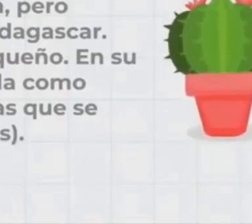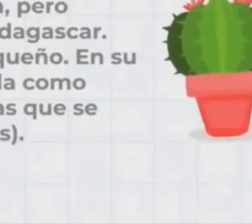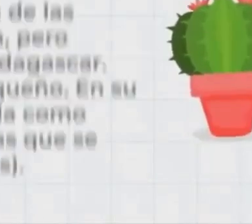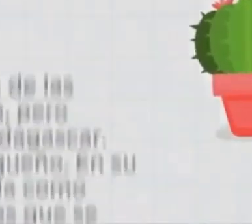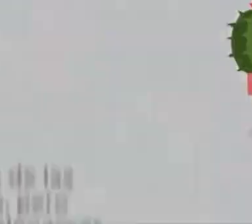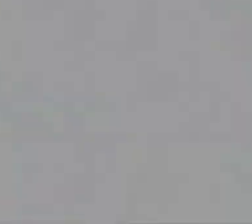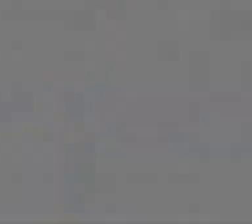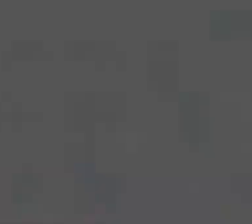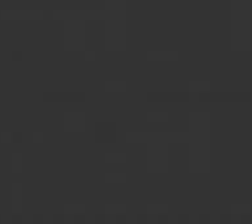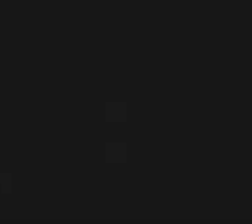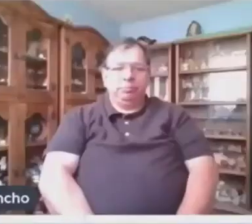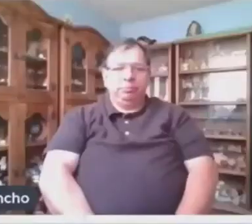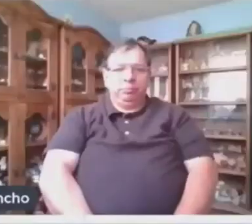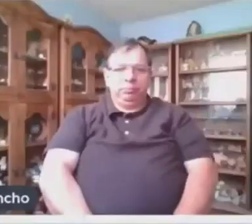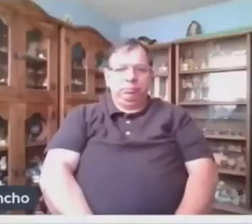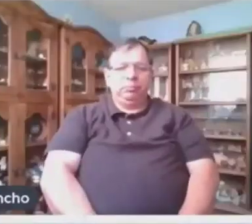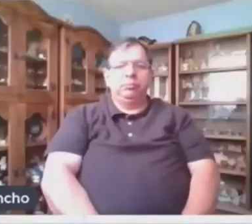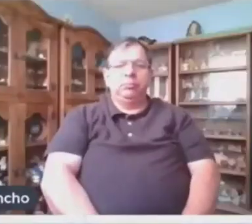secos.